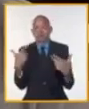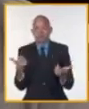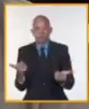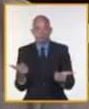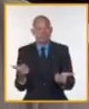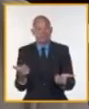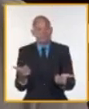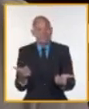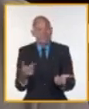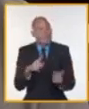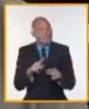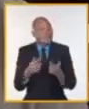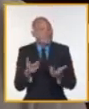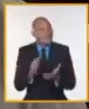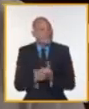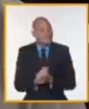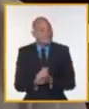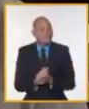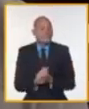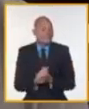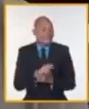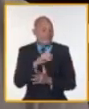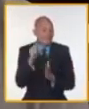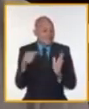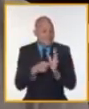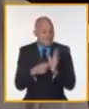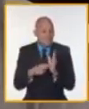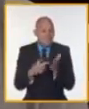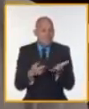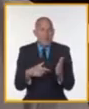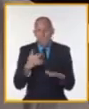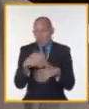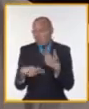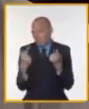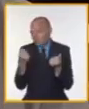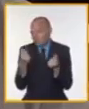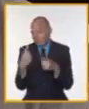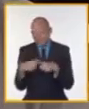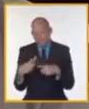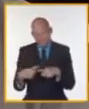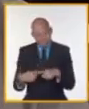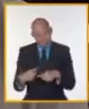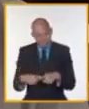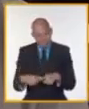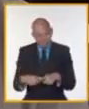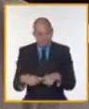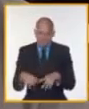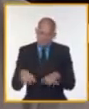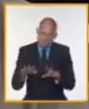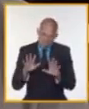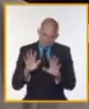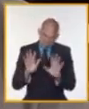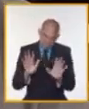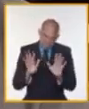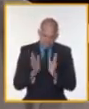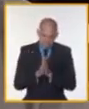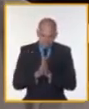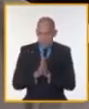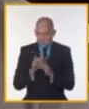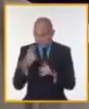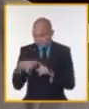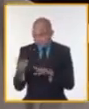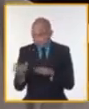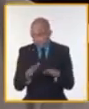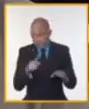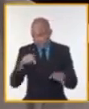socioeconómicos que están en la esencia del problema que tenemos. Pero también tenemos fortalezas. El sistema nuestro de salud que creó